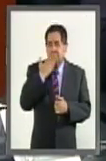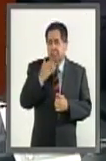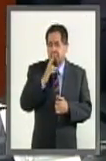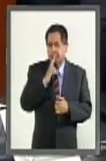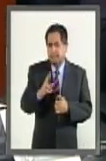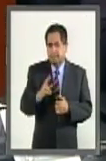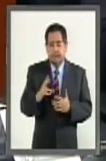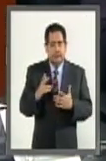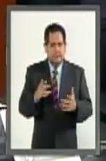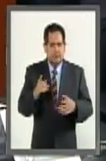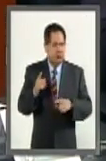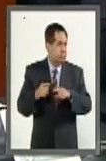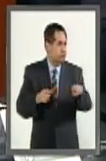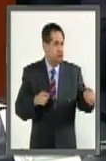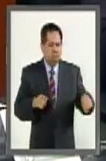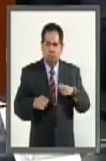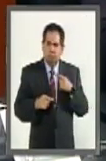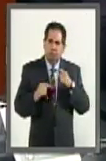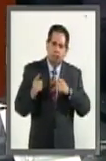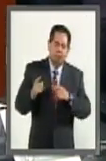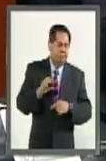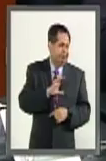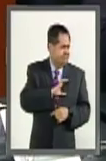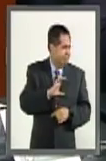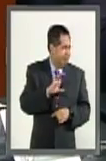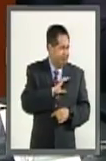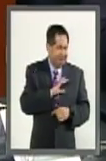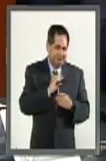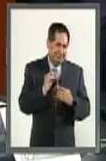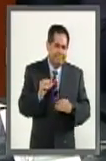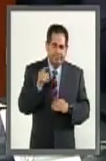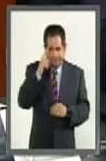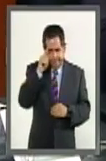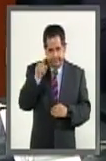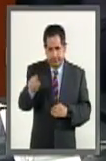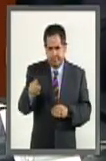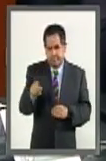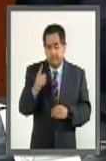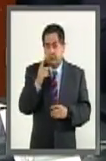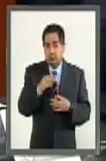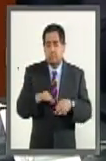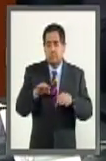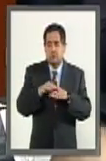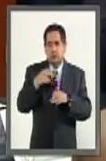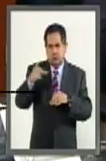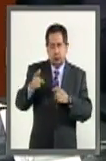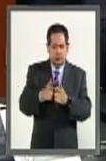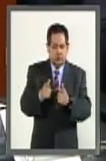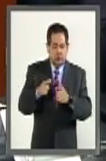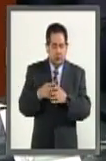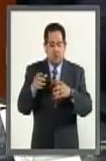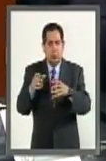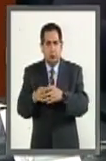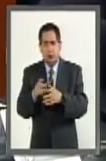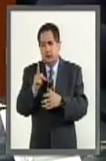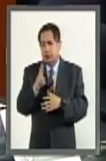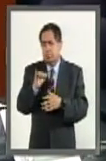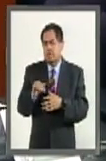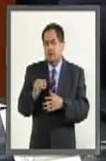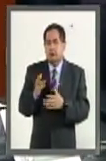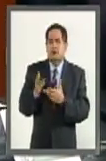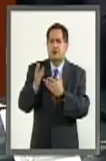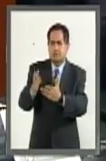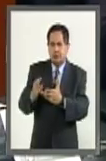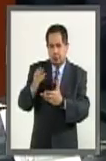y que te has ganado el cariño de todas y de todos los senadores de la República y particularmente tu grupo parlamentario. Realmente te